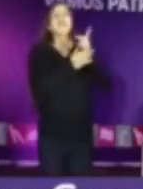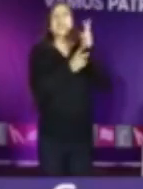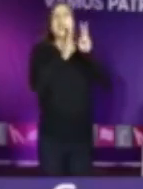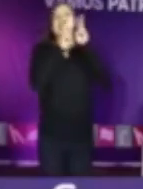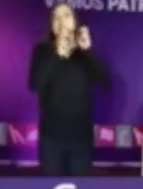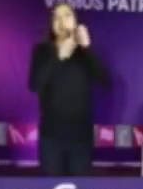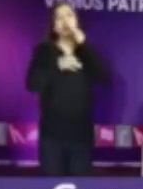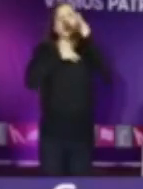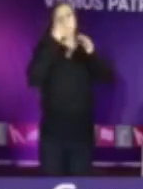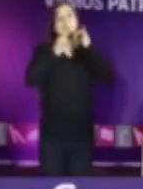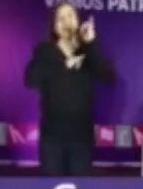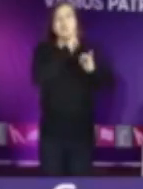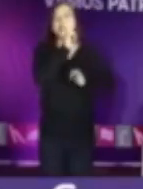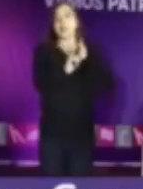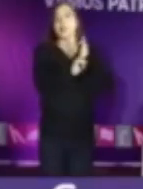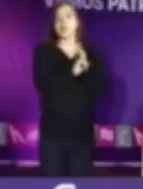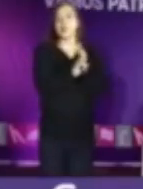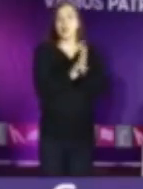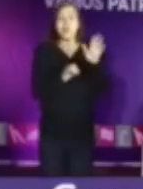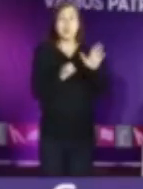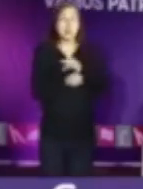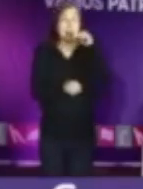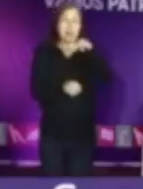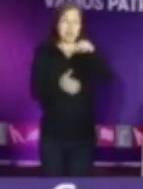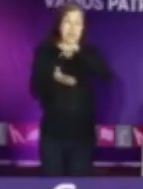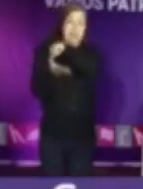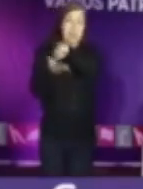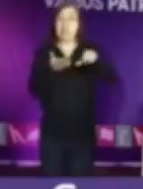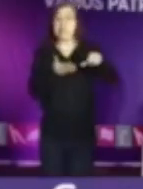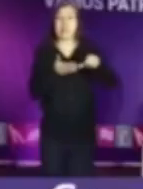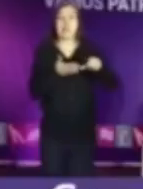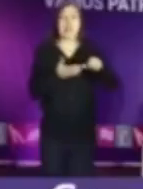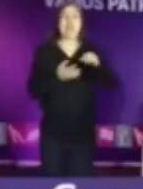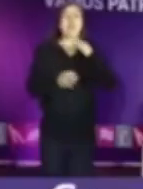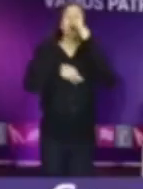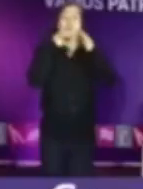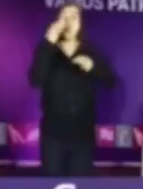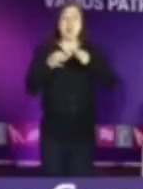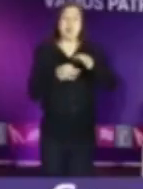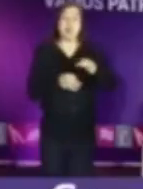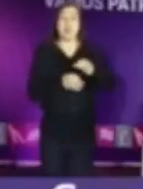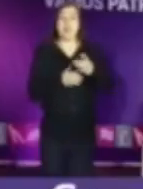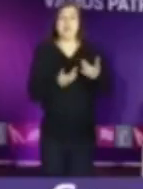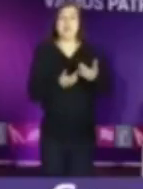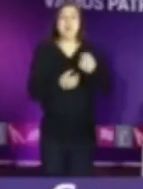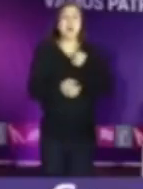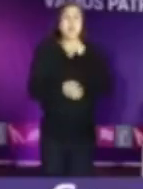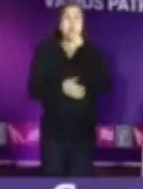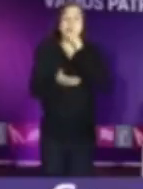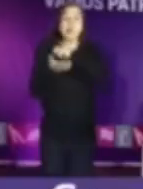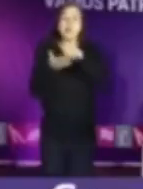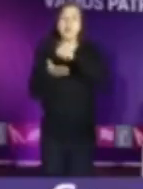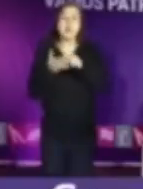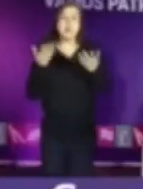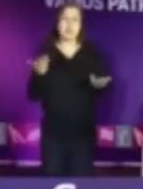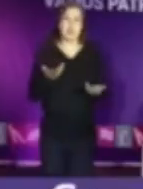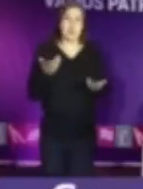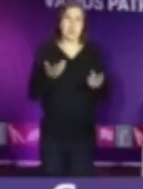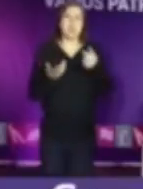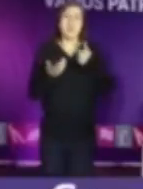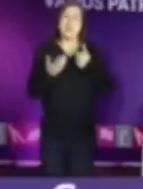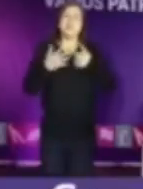internacionales, porque la censura era canija, ¿no? No podías vivir. Así es que me fui